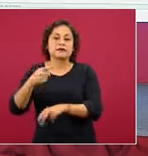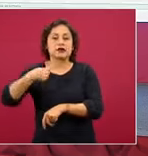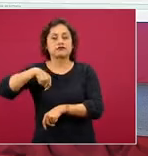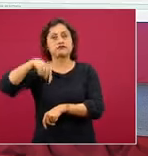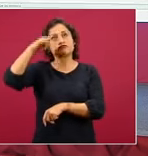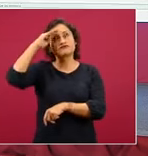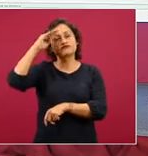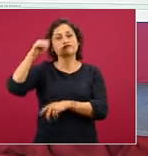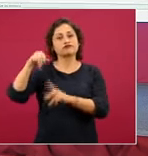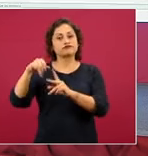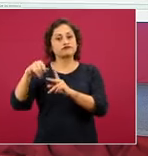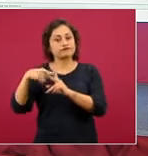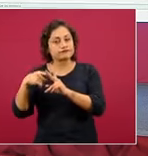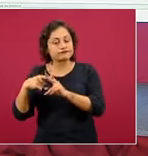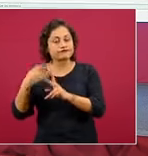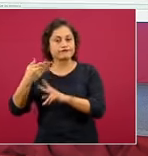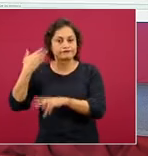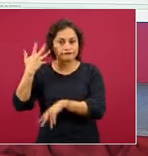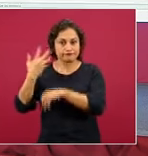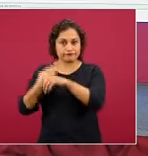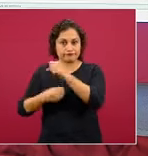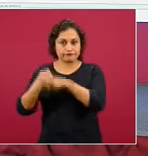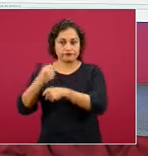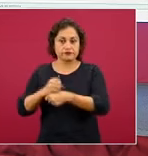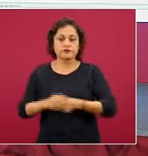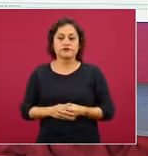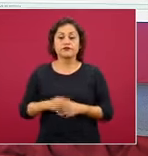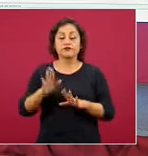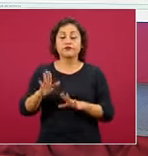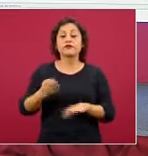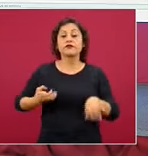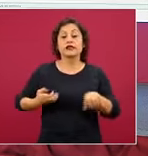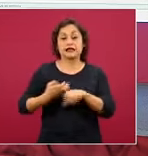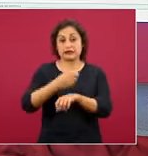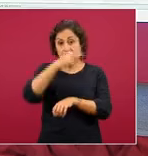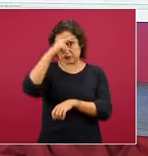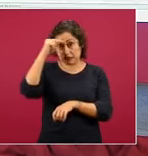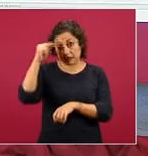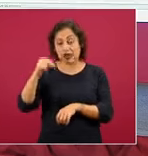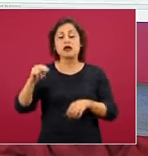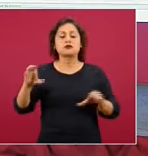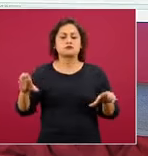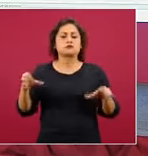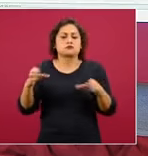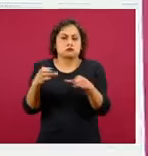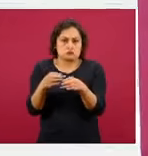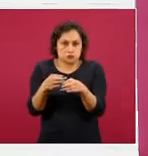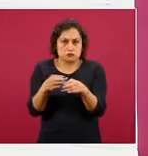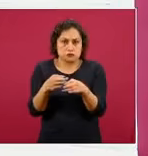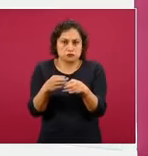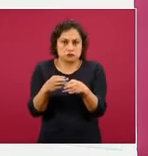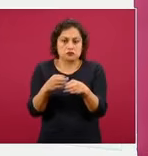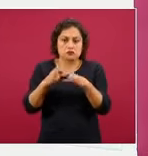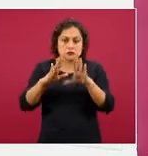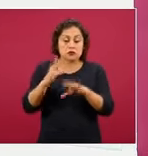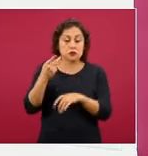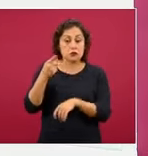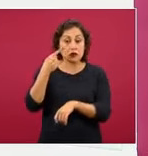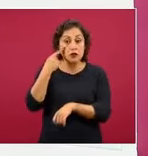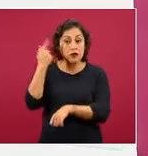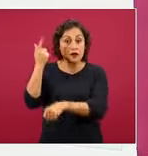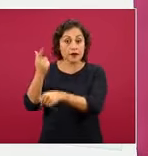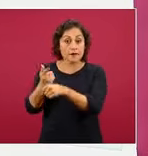años. El estado de Nayarit también con una gran variabilidad, es un estado pequeño, aunque sí refleja más o menos a partir de la